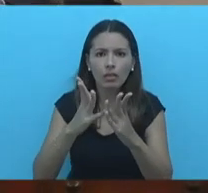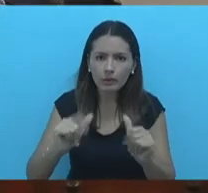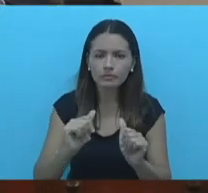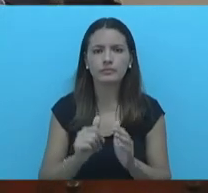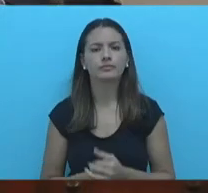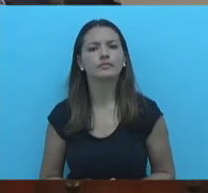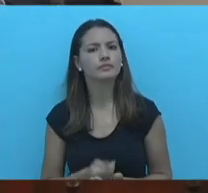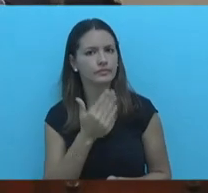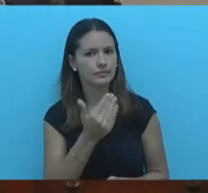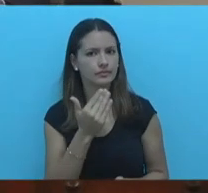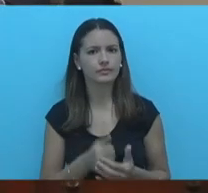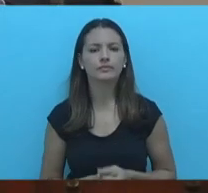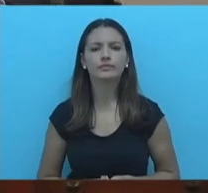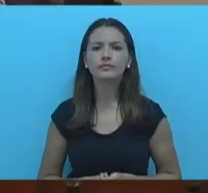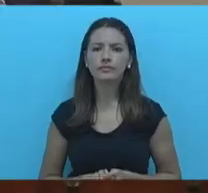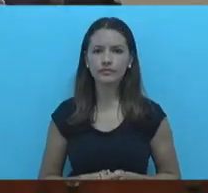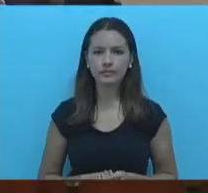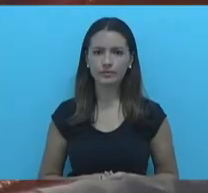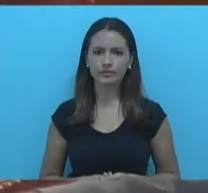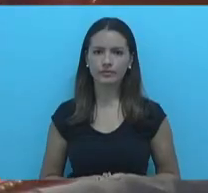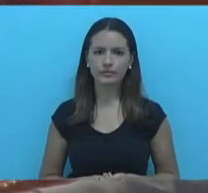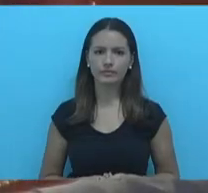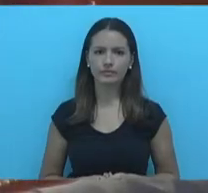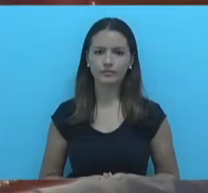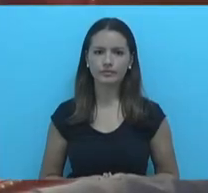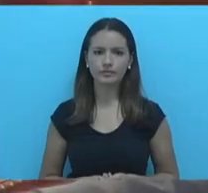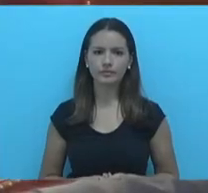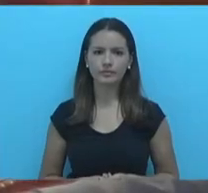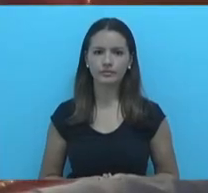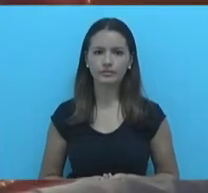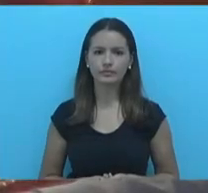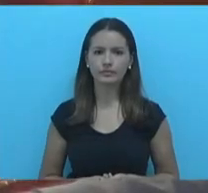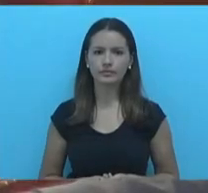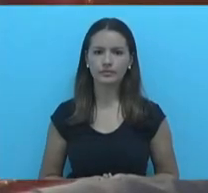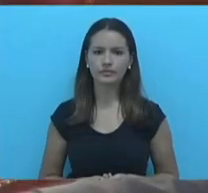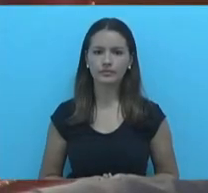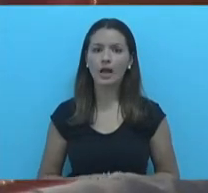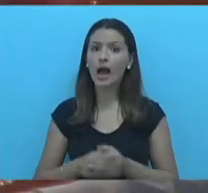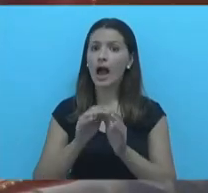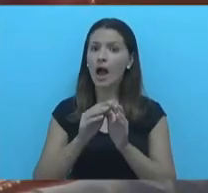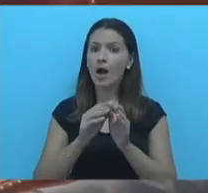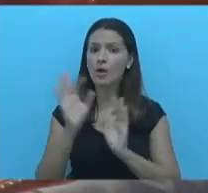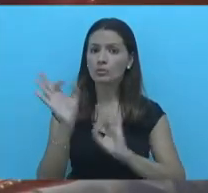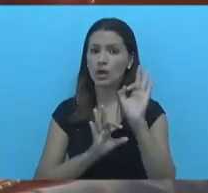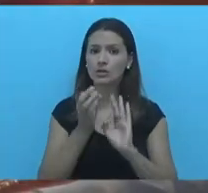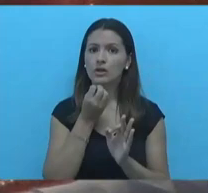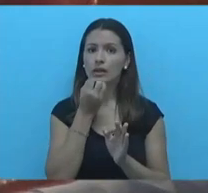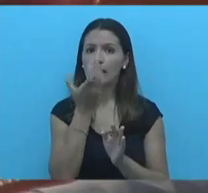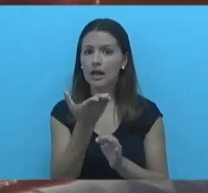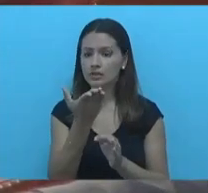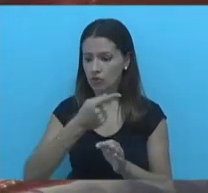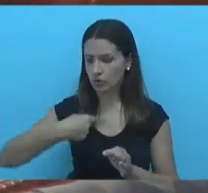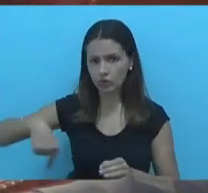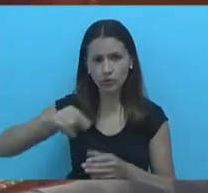la palabra. Gracias, señor presidente. Para ingresar un proyecto de declaración en donde manifestamos